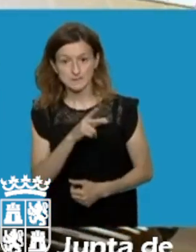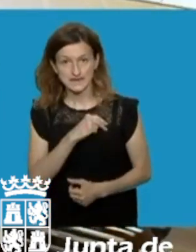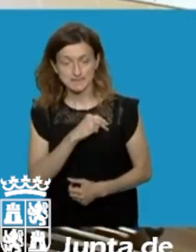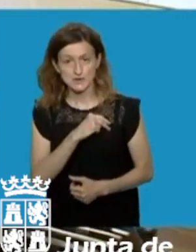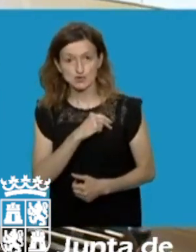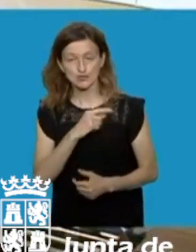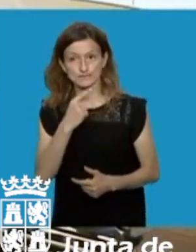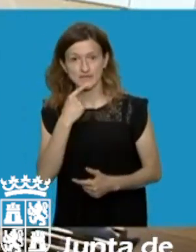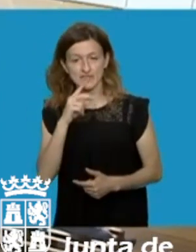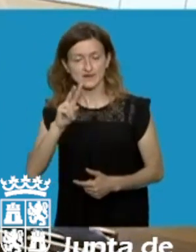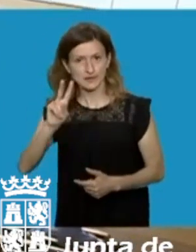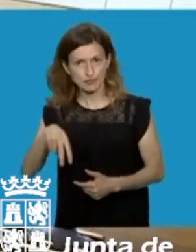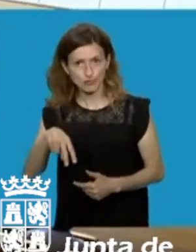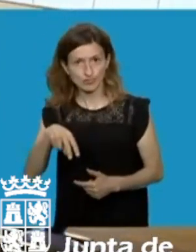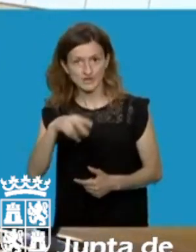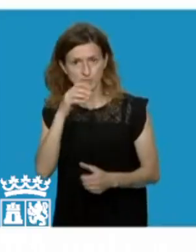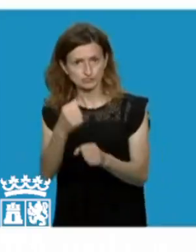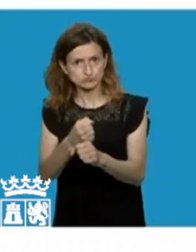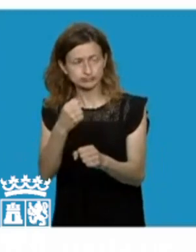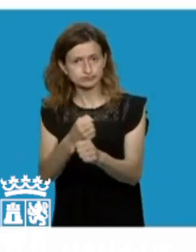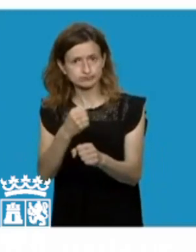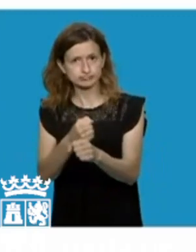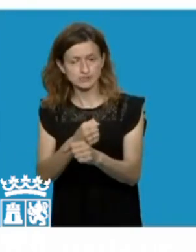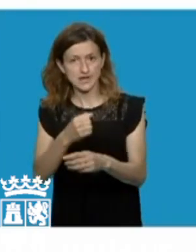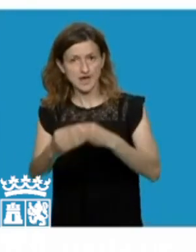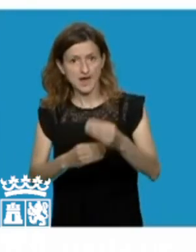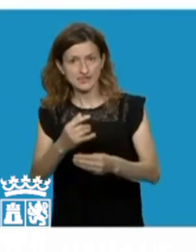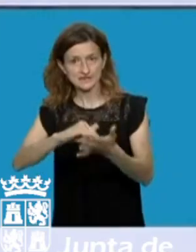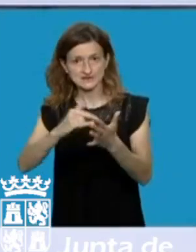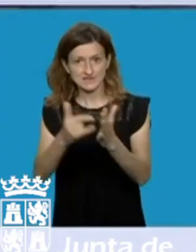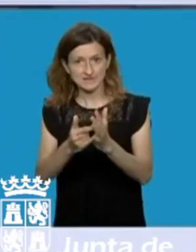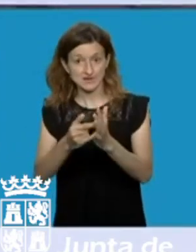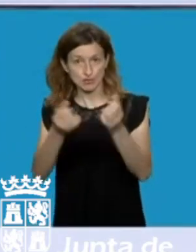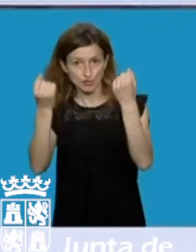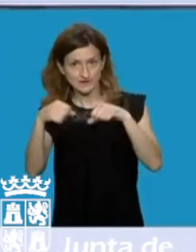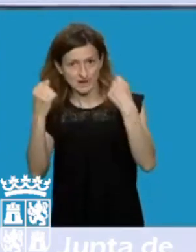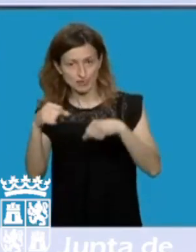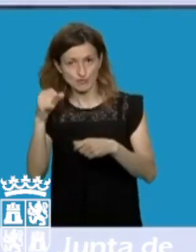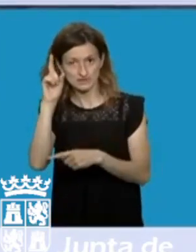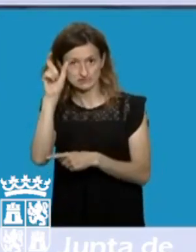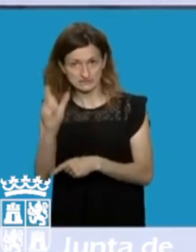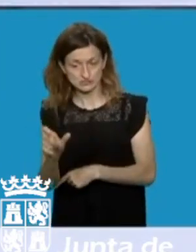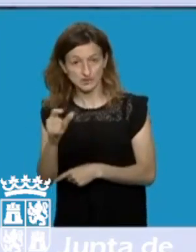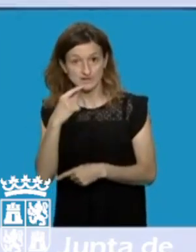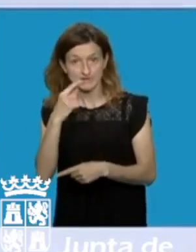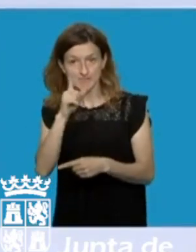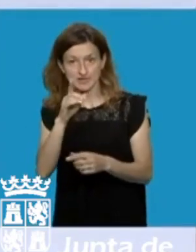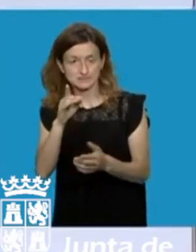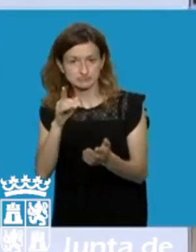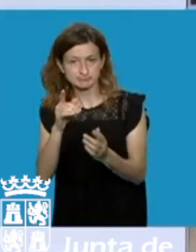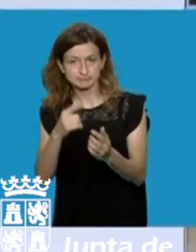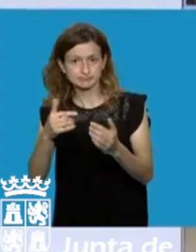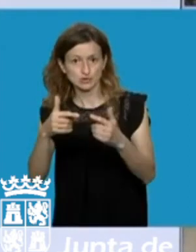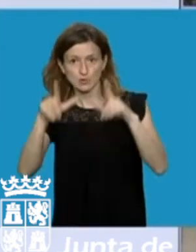Viene a reconocer el inestimable trabajo que realizan los técnicos, los entrenadores, muchas veces casi siempre en la sombra, pero que sin